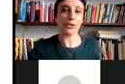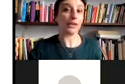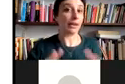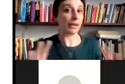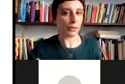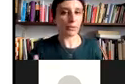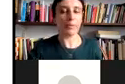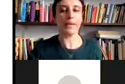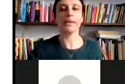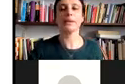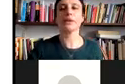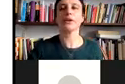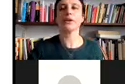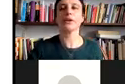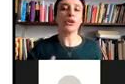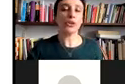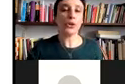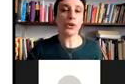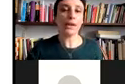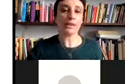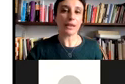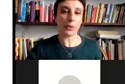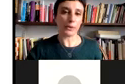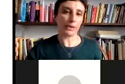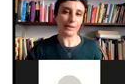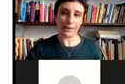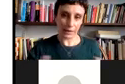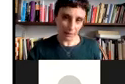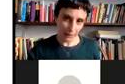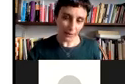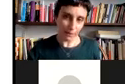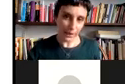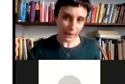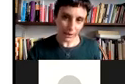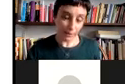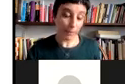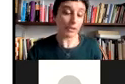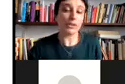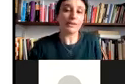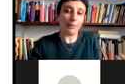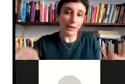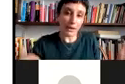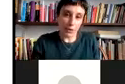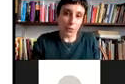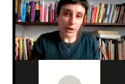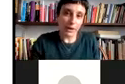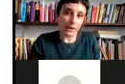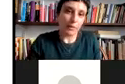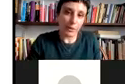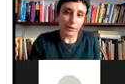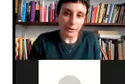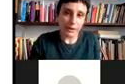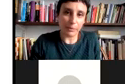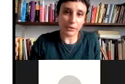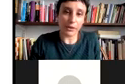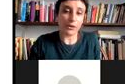prácticas coitales exclusivamente, bueno, todas esas cuestiones que valen para las demás personas también juegan al